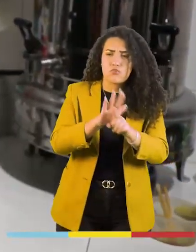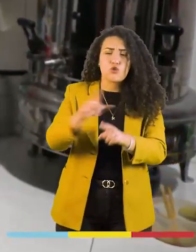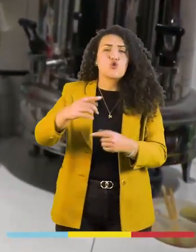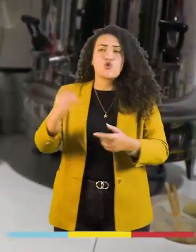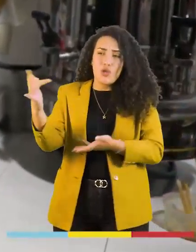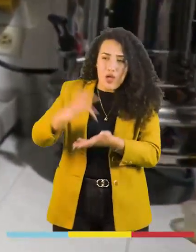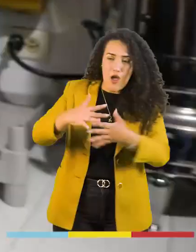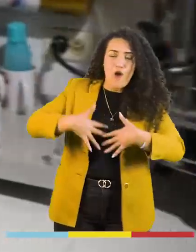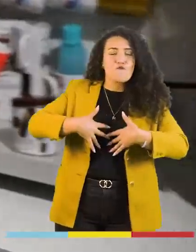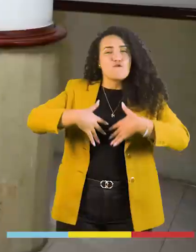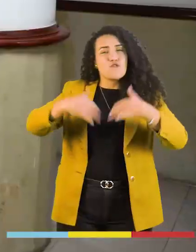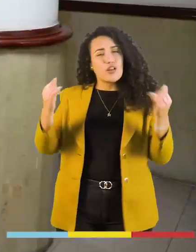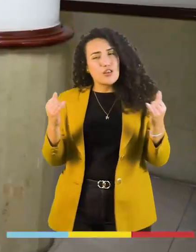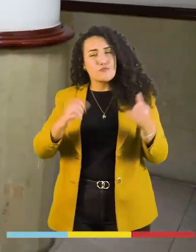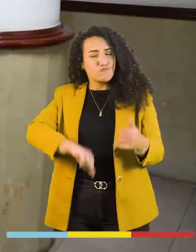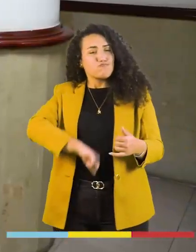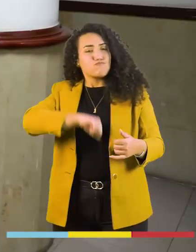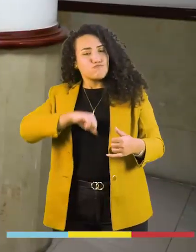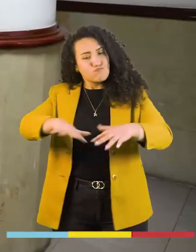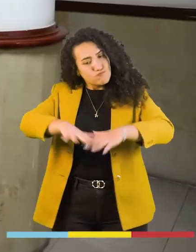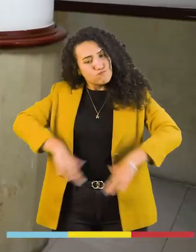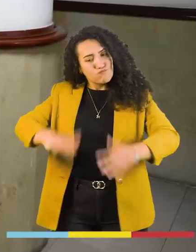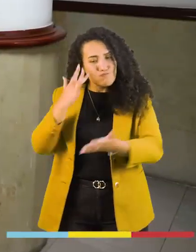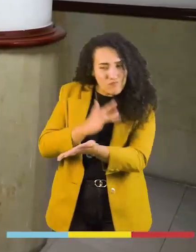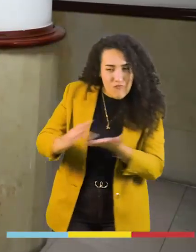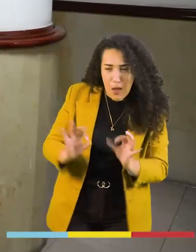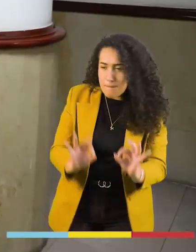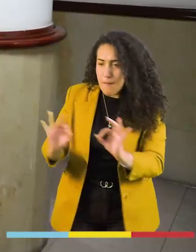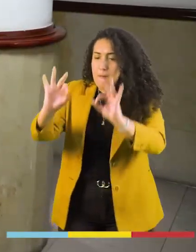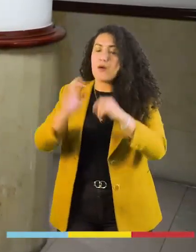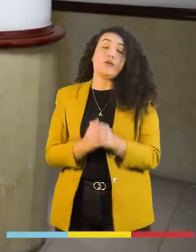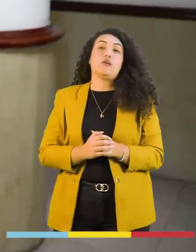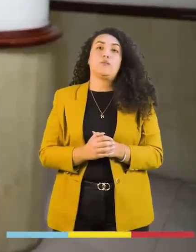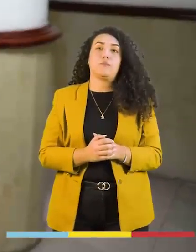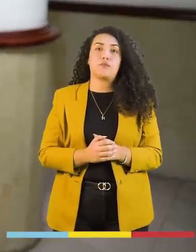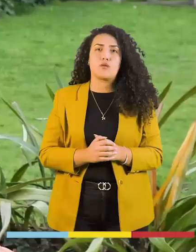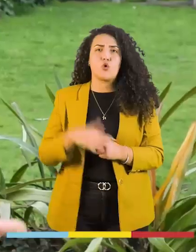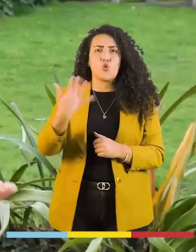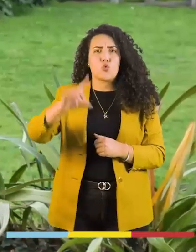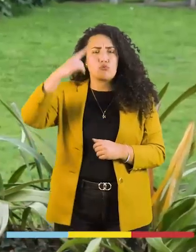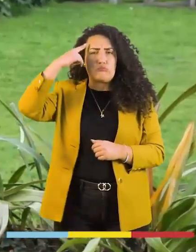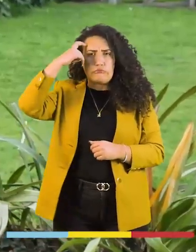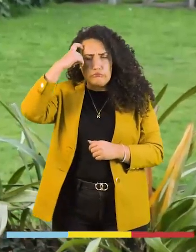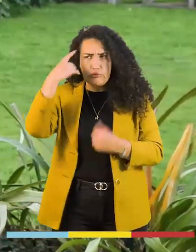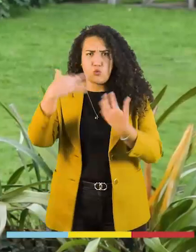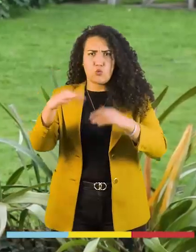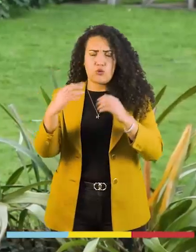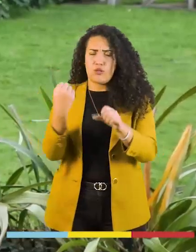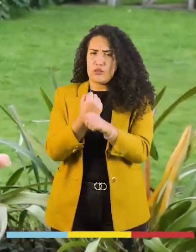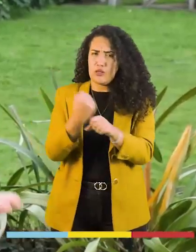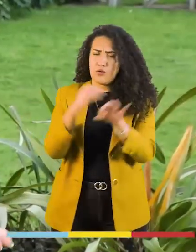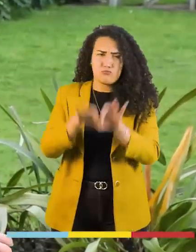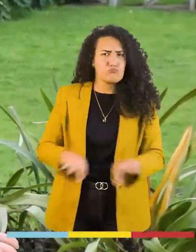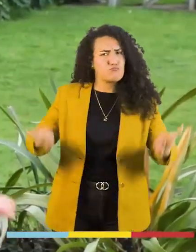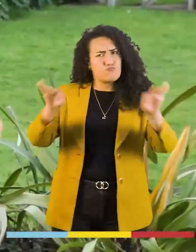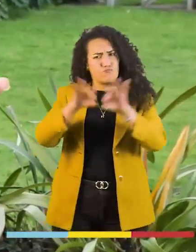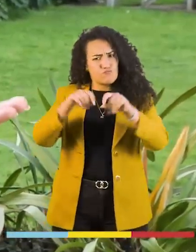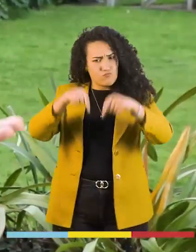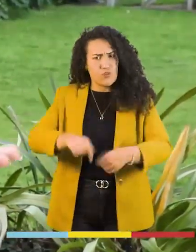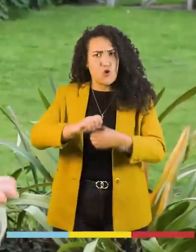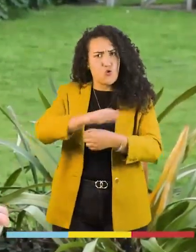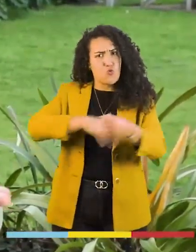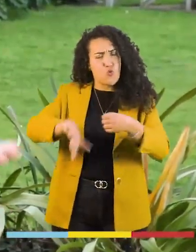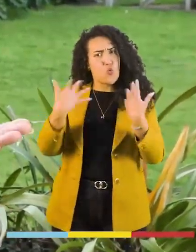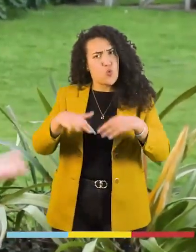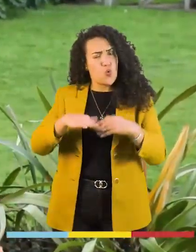de las TIC y protocolo. Yo les sirvo a todos los funcionarios con mucho amor, con mucho cariño, para que se